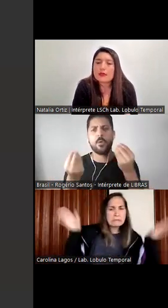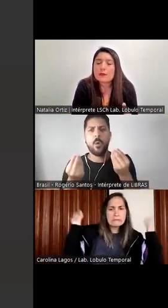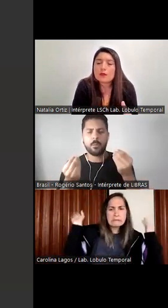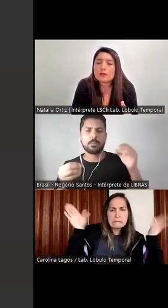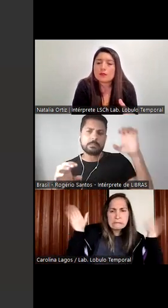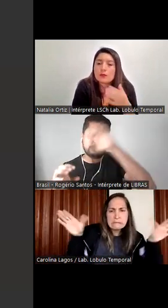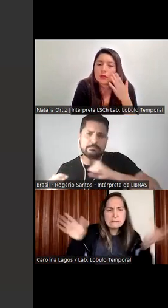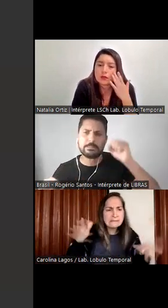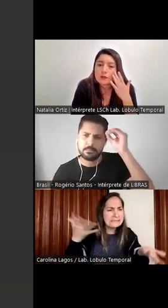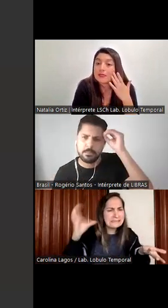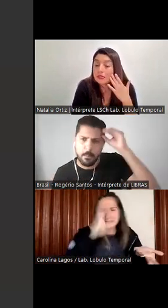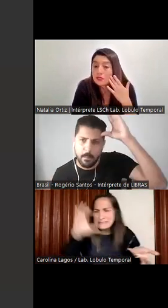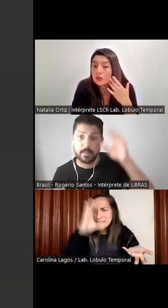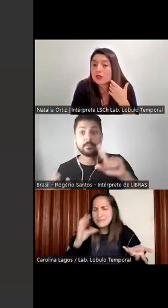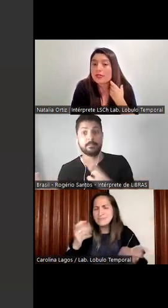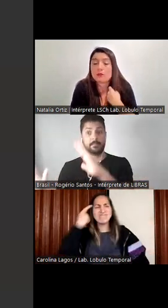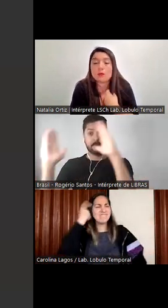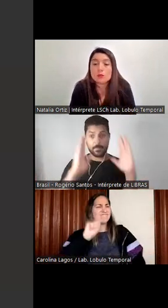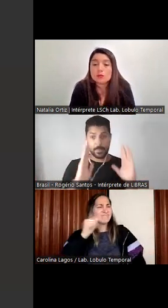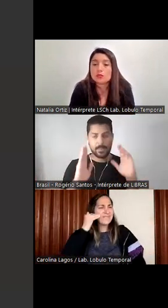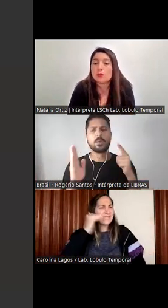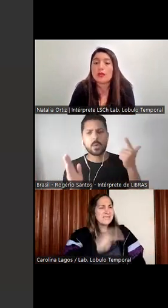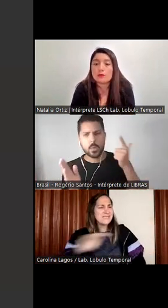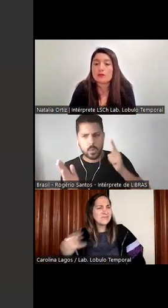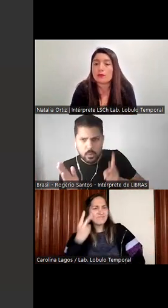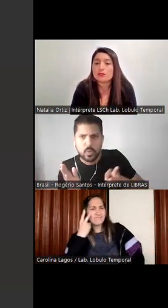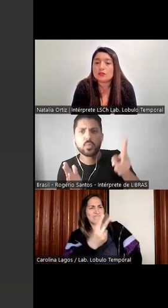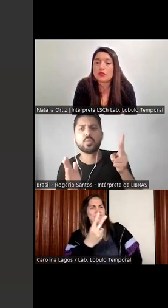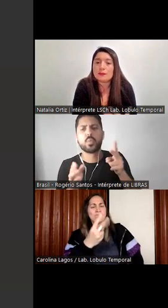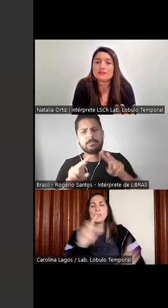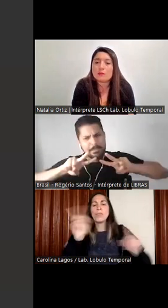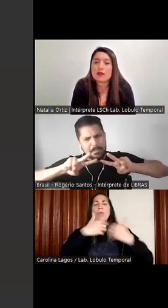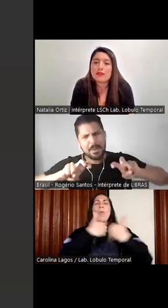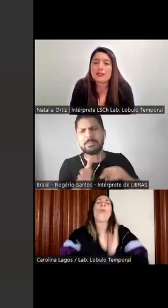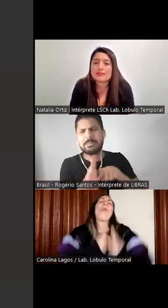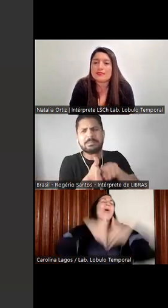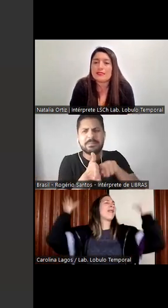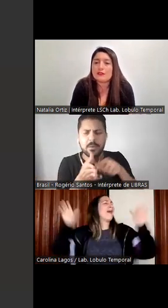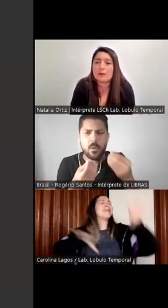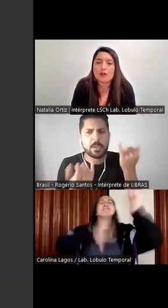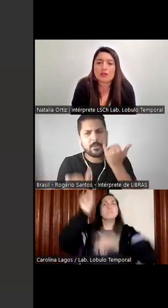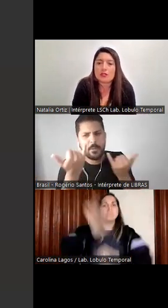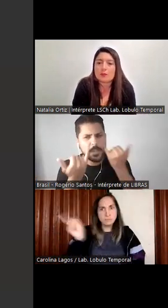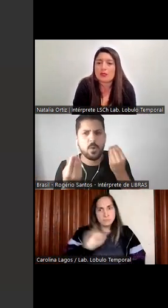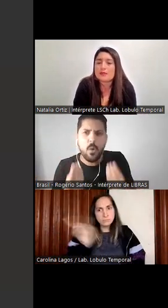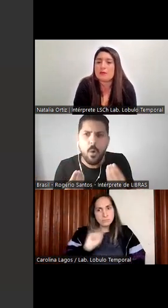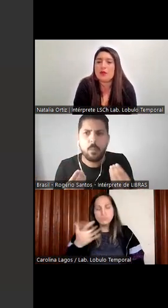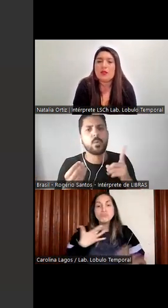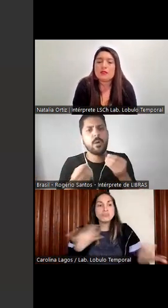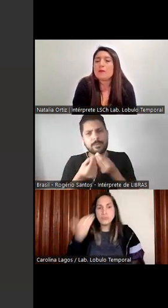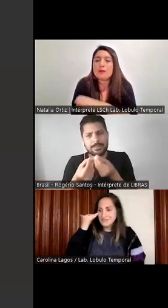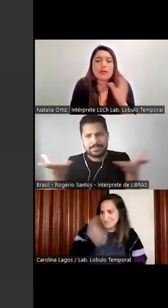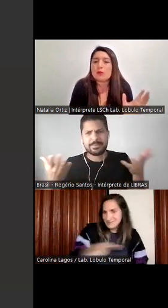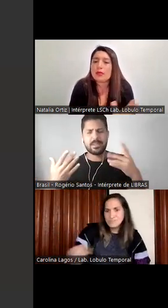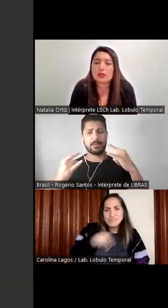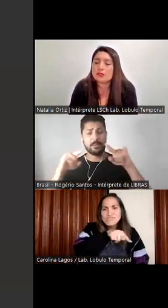esta etapa, continuamos con la investigación, leímos mucho, buscamos información, pensamos a ver qué sería atractivo para los niños, porque pensamos,